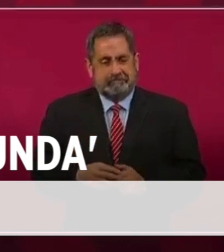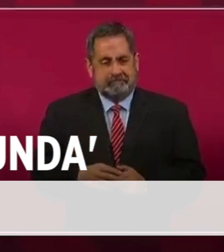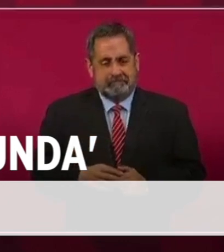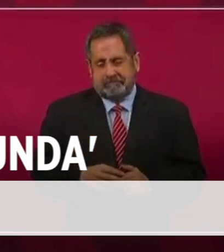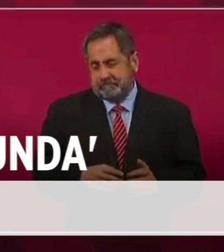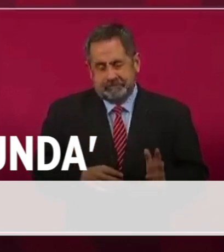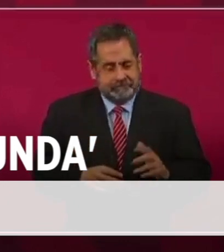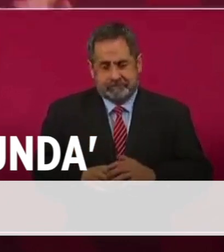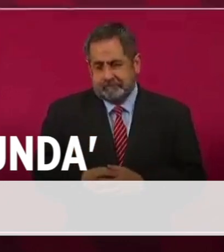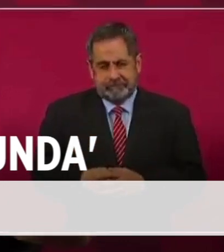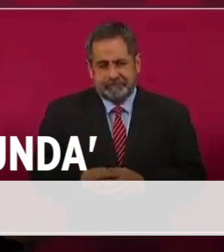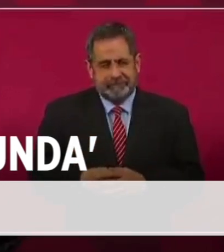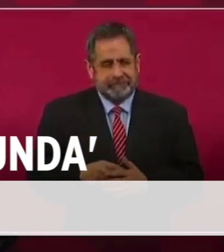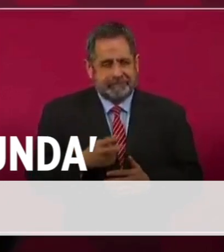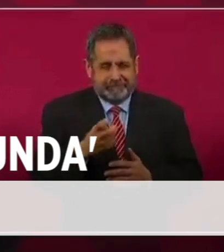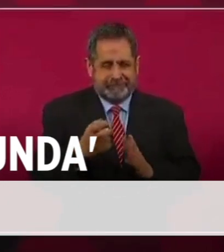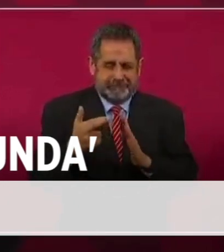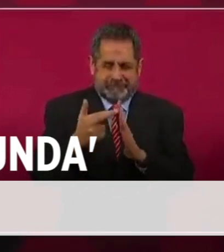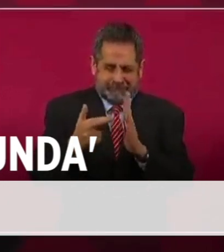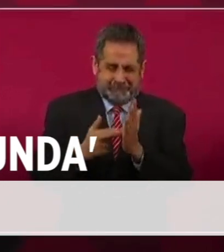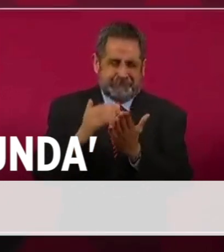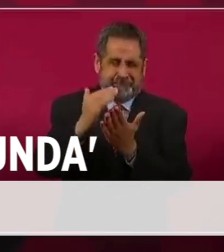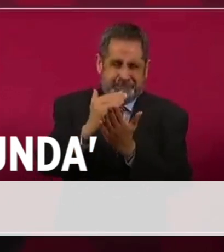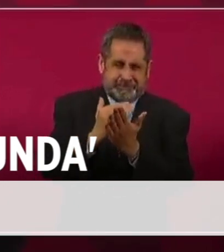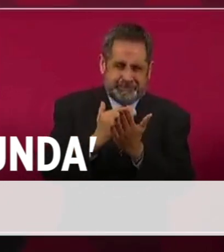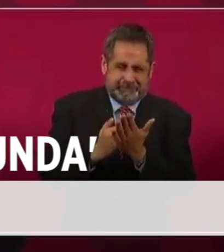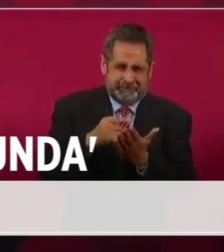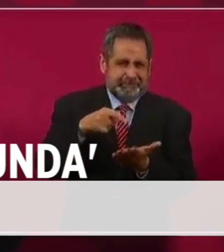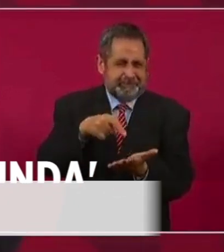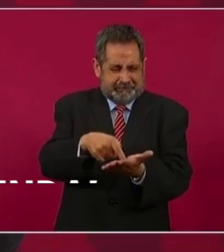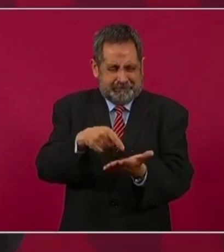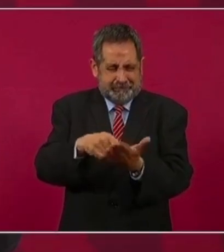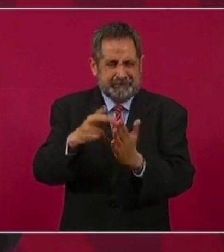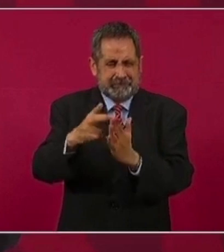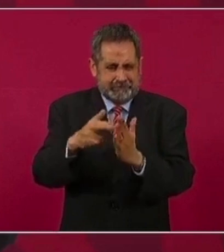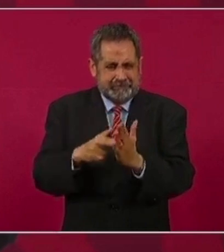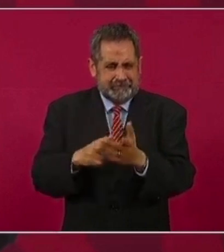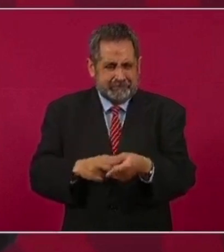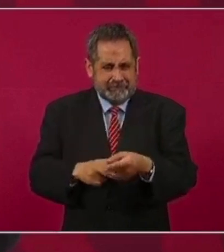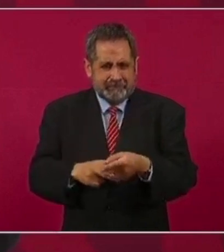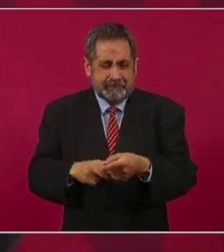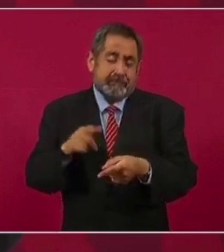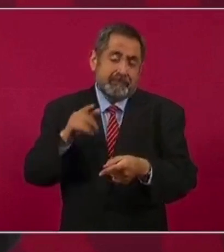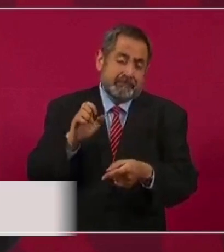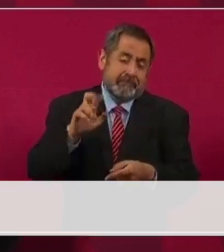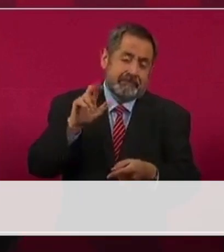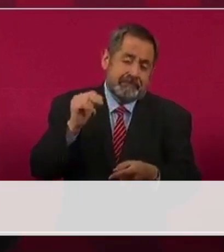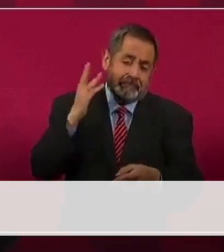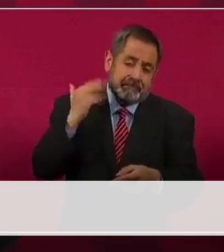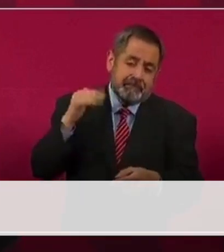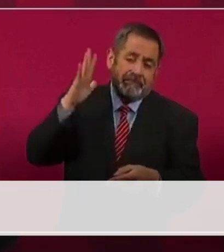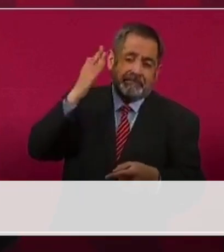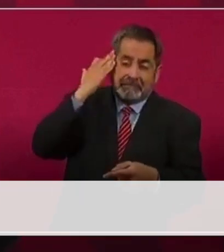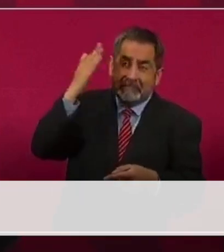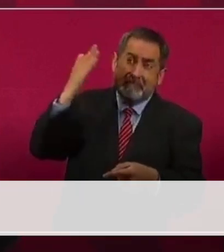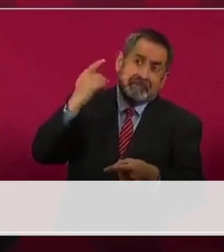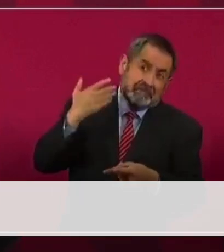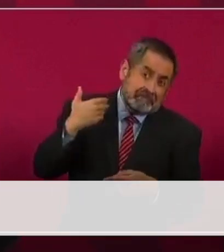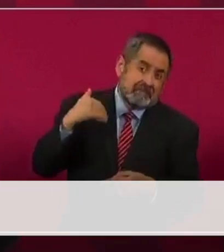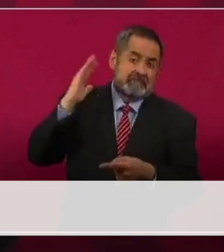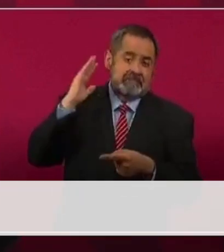Pues que esos reglamentos, que dicho sea de paso, existían desde la época